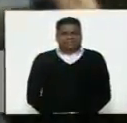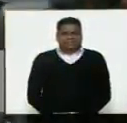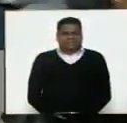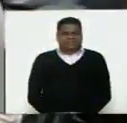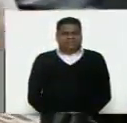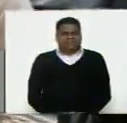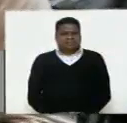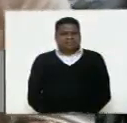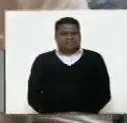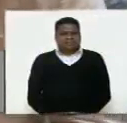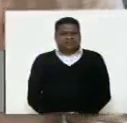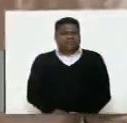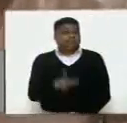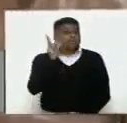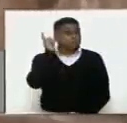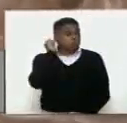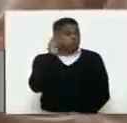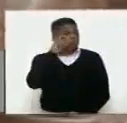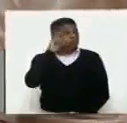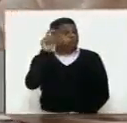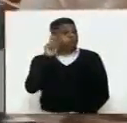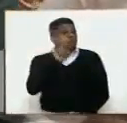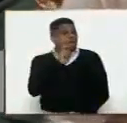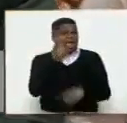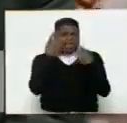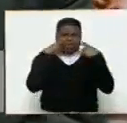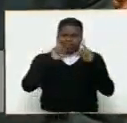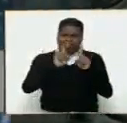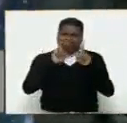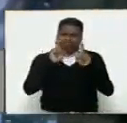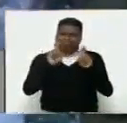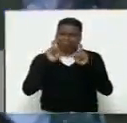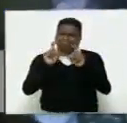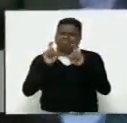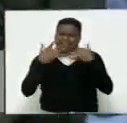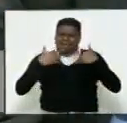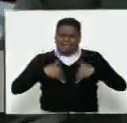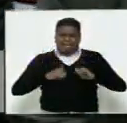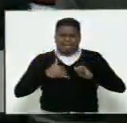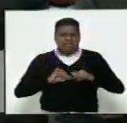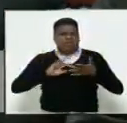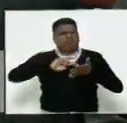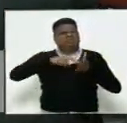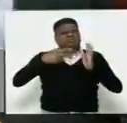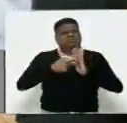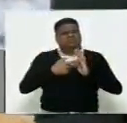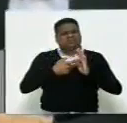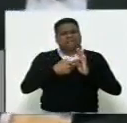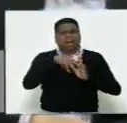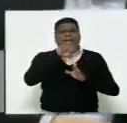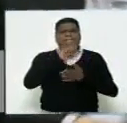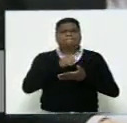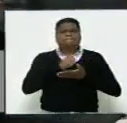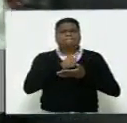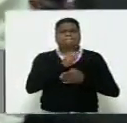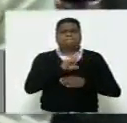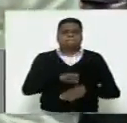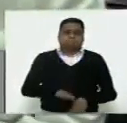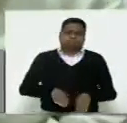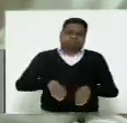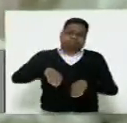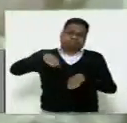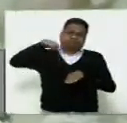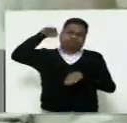que ella como gestante le van a enseñar a sus hijos qué es la crianza respetuosa, que el sentimiento que